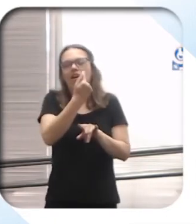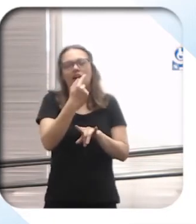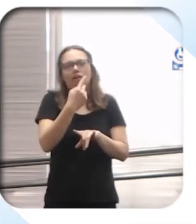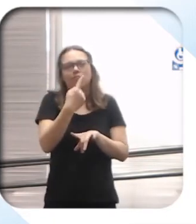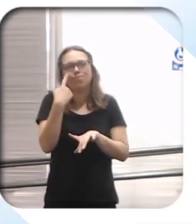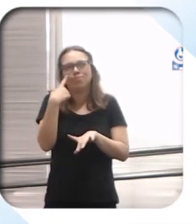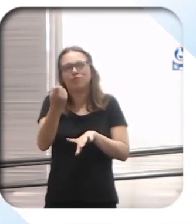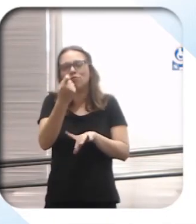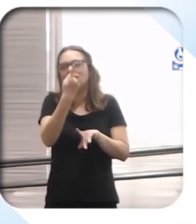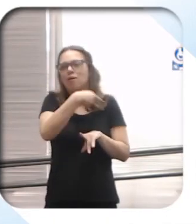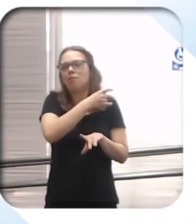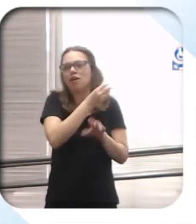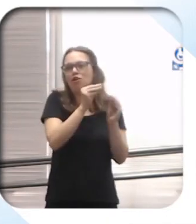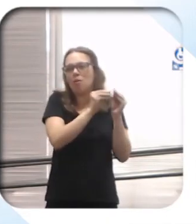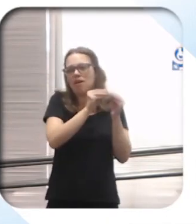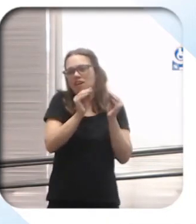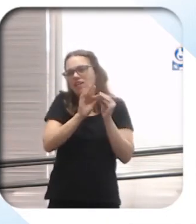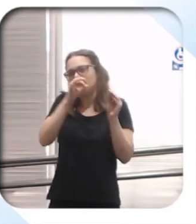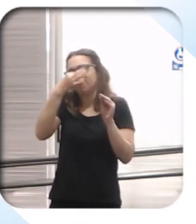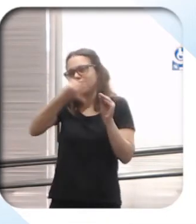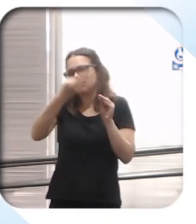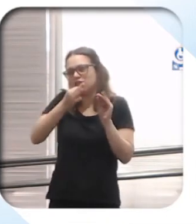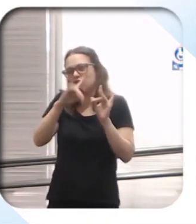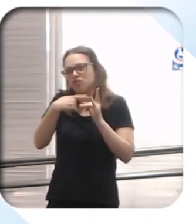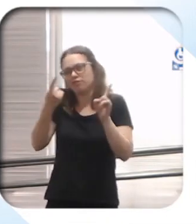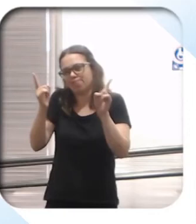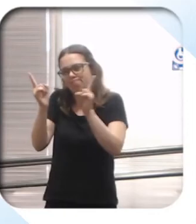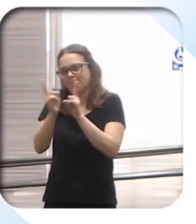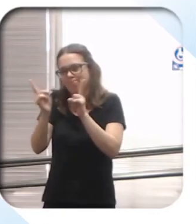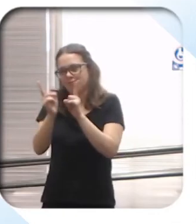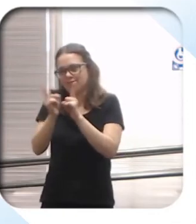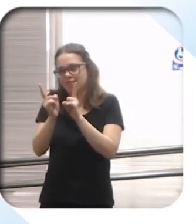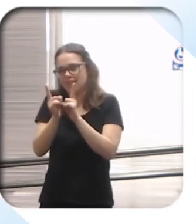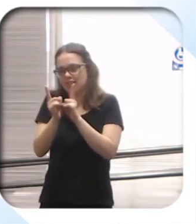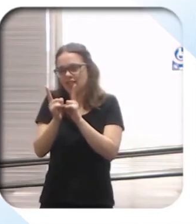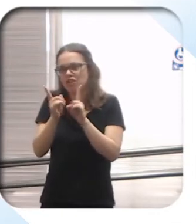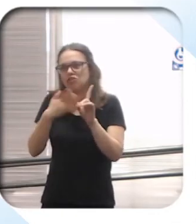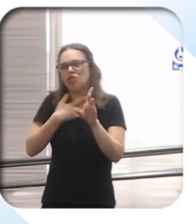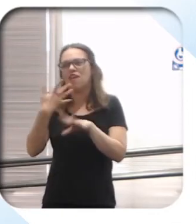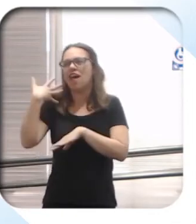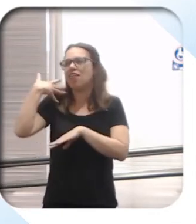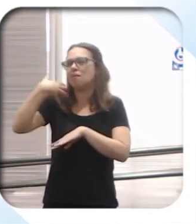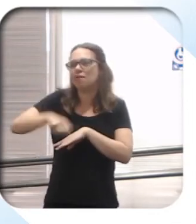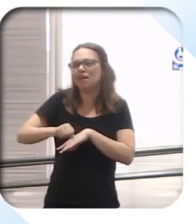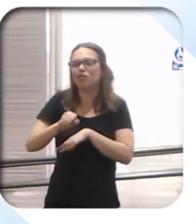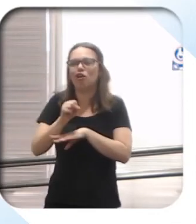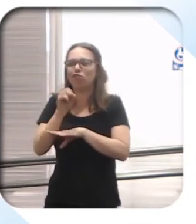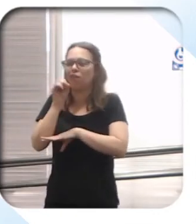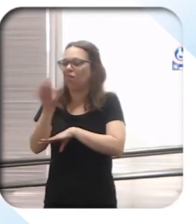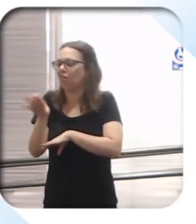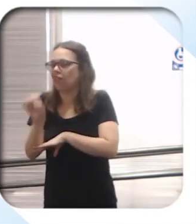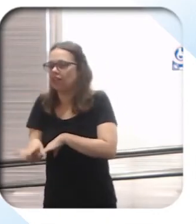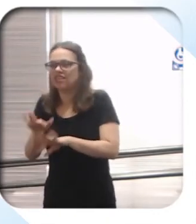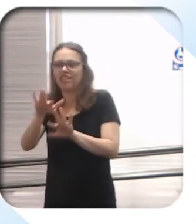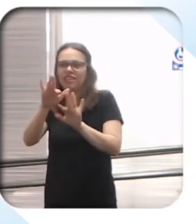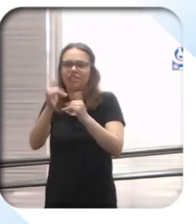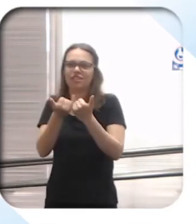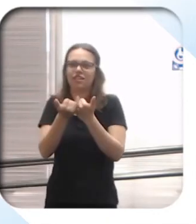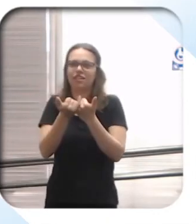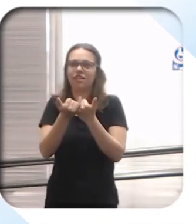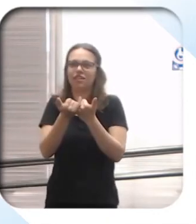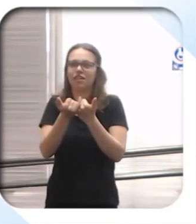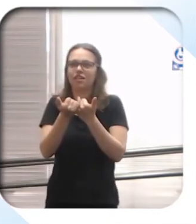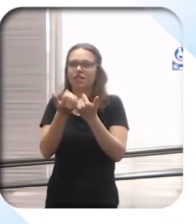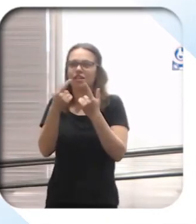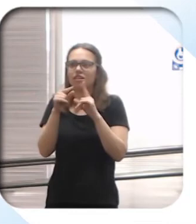y... sí, pasalo nomás que... yo iba a hablar de mitos y prejuicios, me parece que se dijo en la charla, así que lo